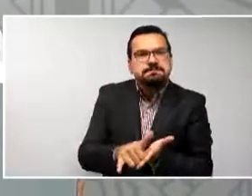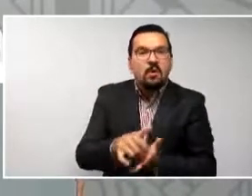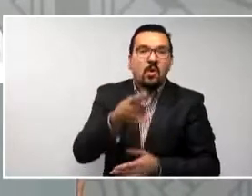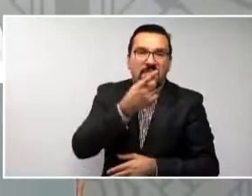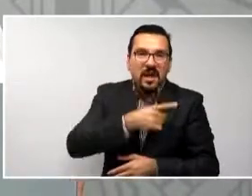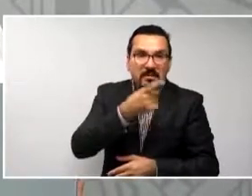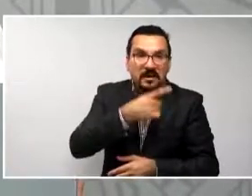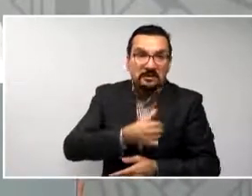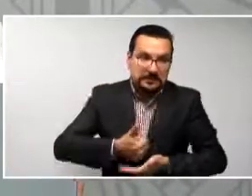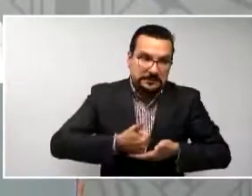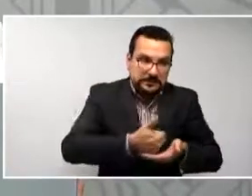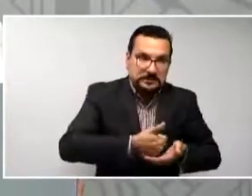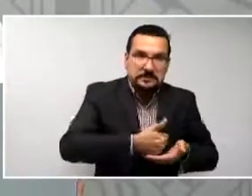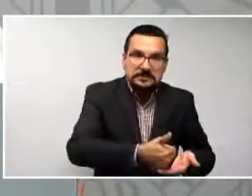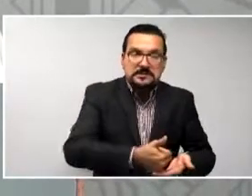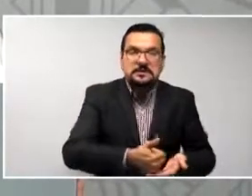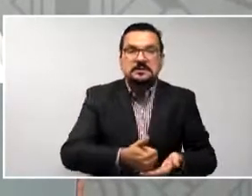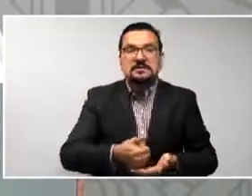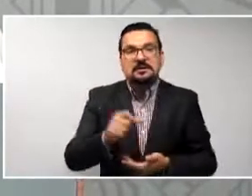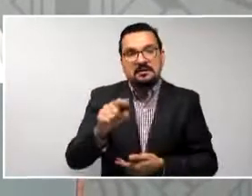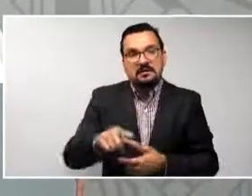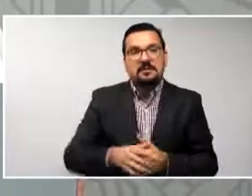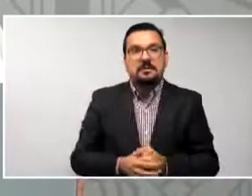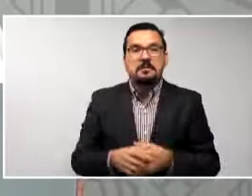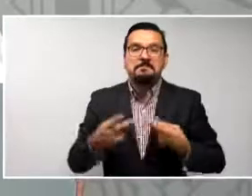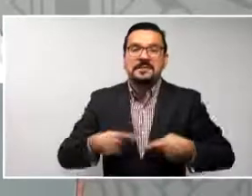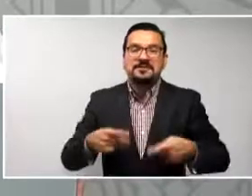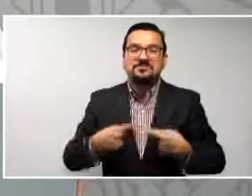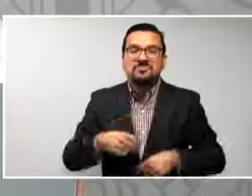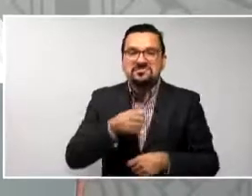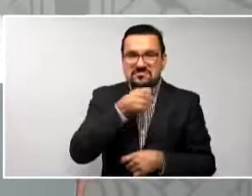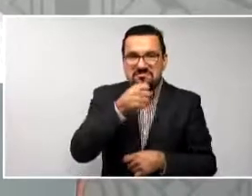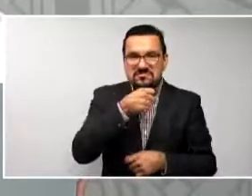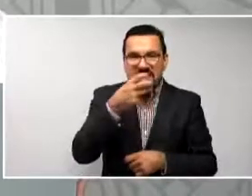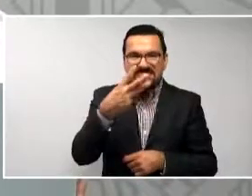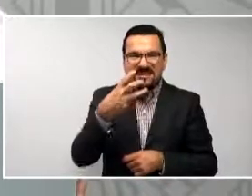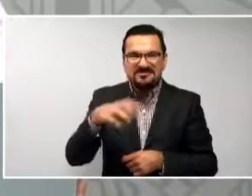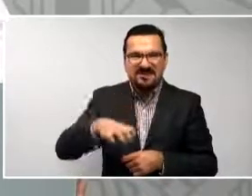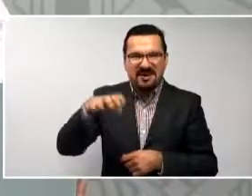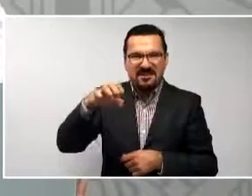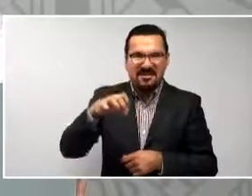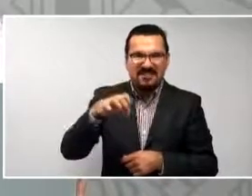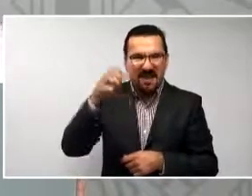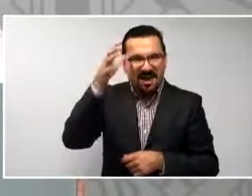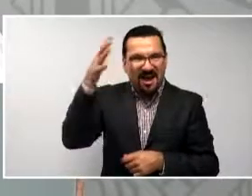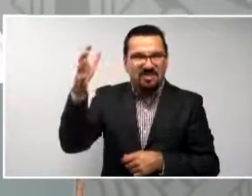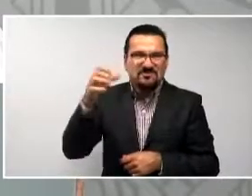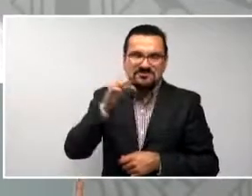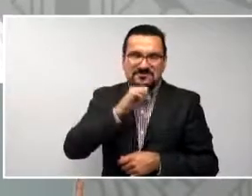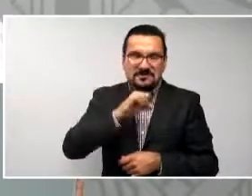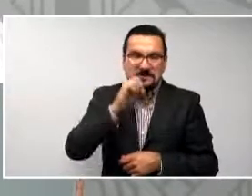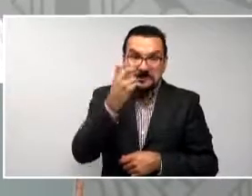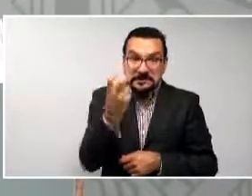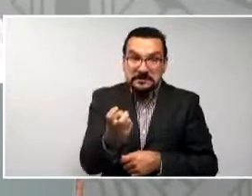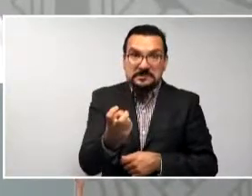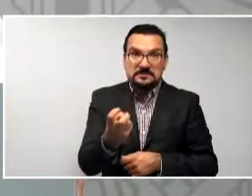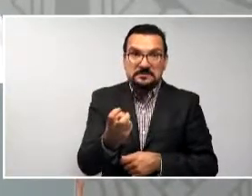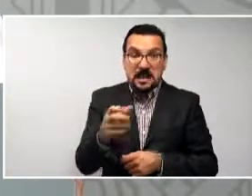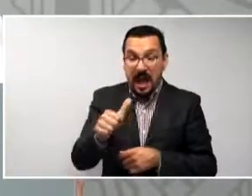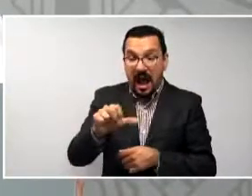diabetes y las personas de la tercera edad anticipa no sólo